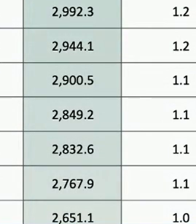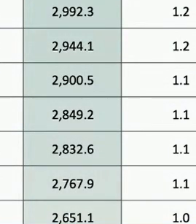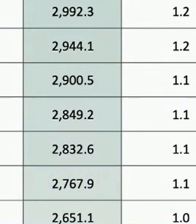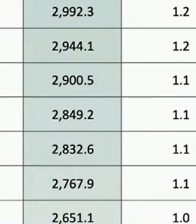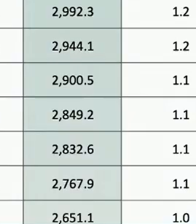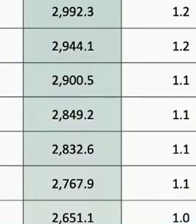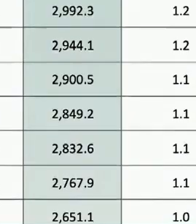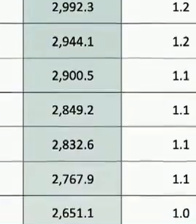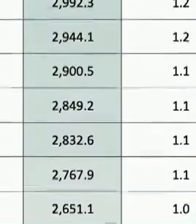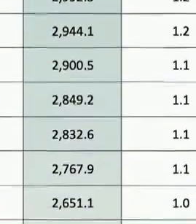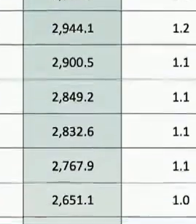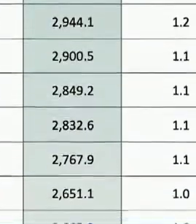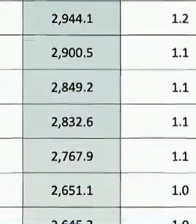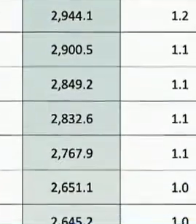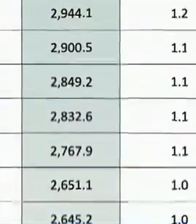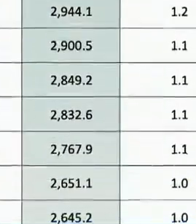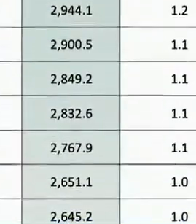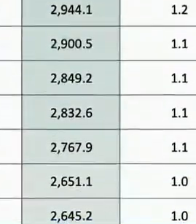Súbele.